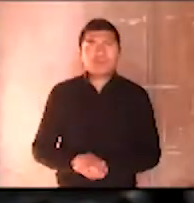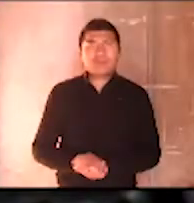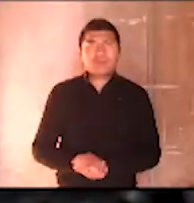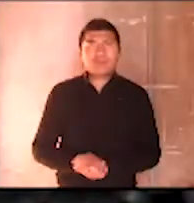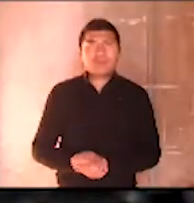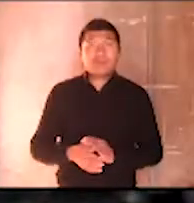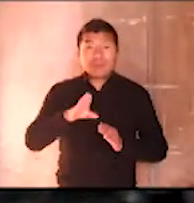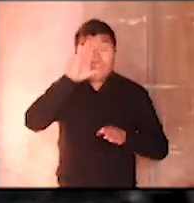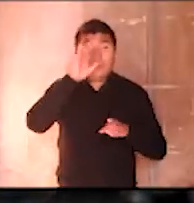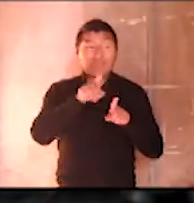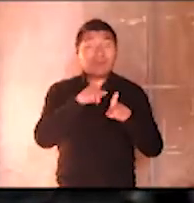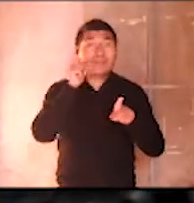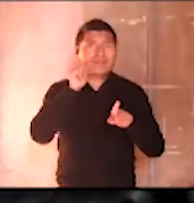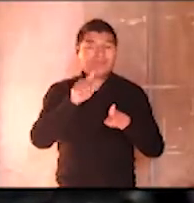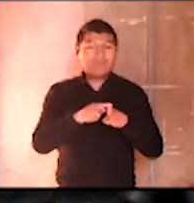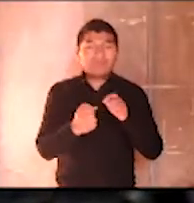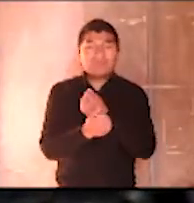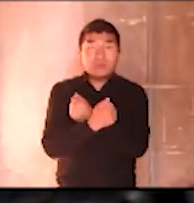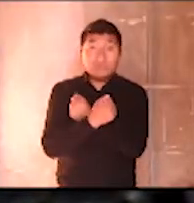Queridos hermanos,